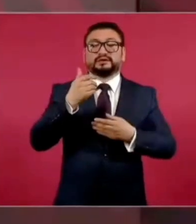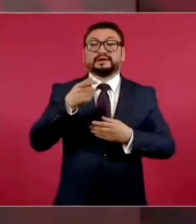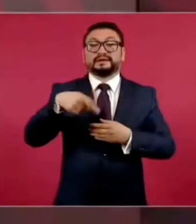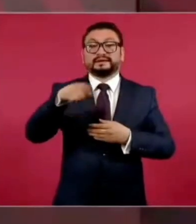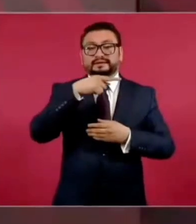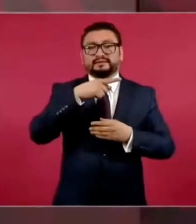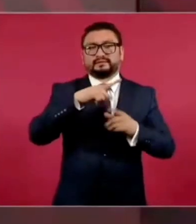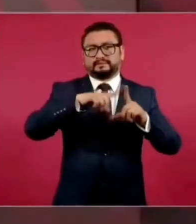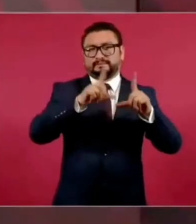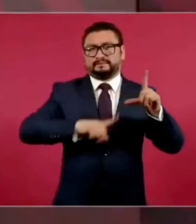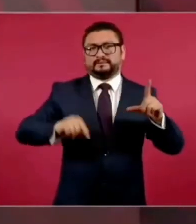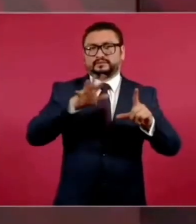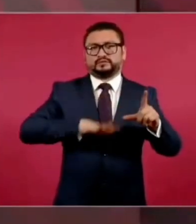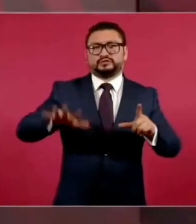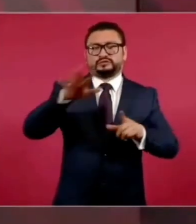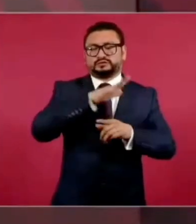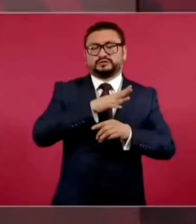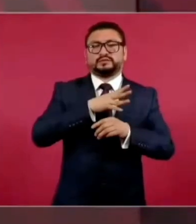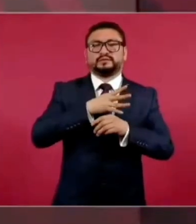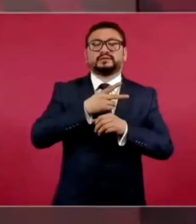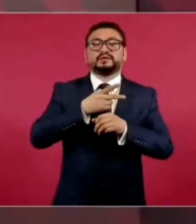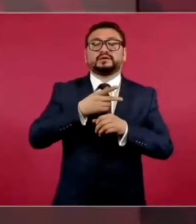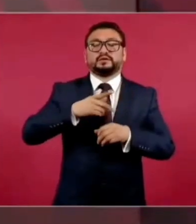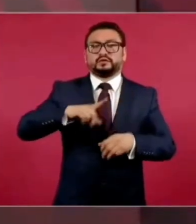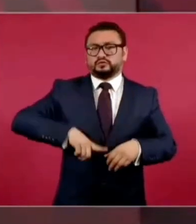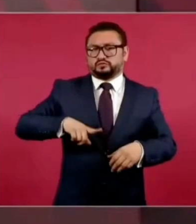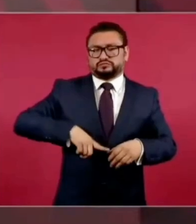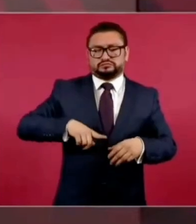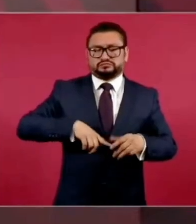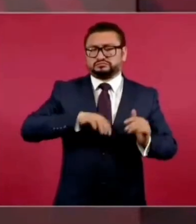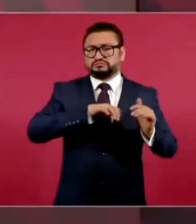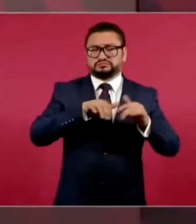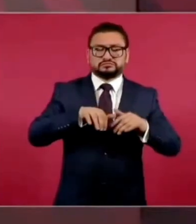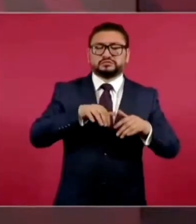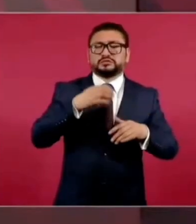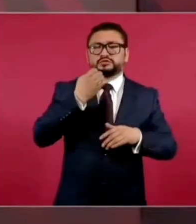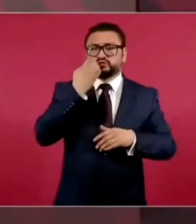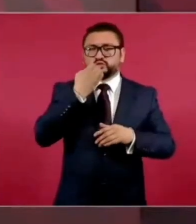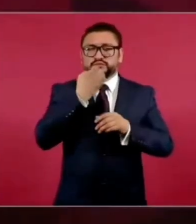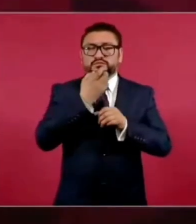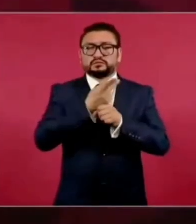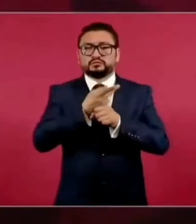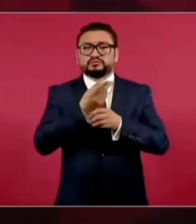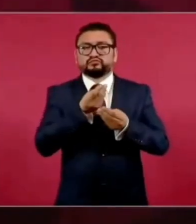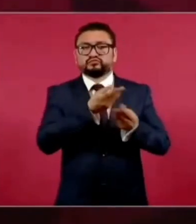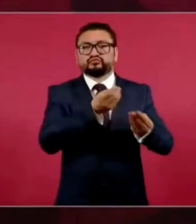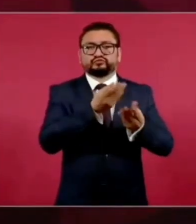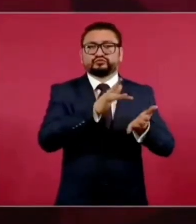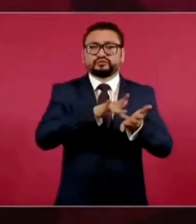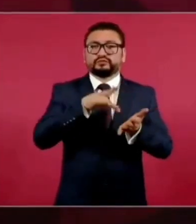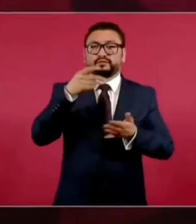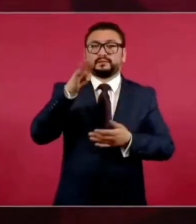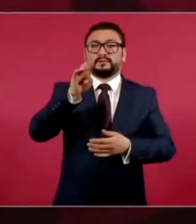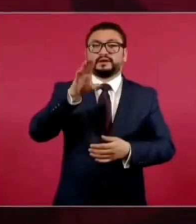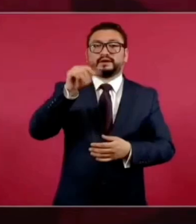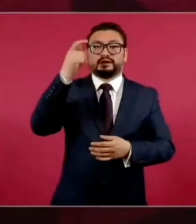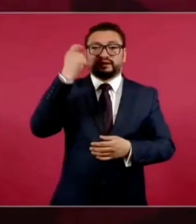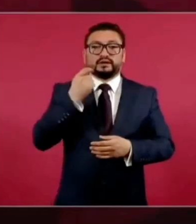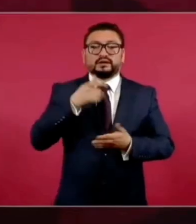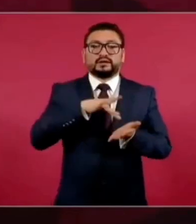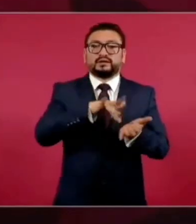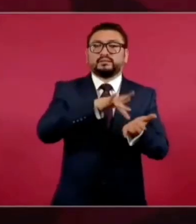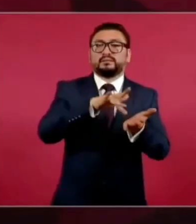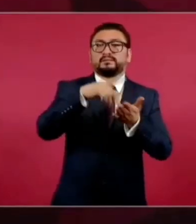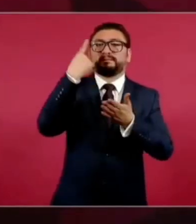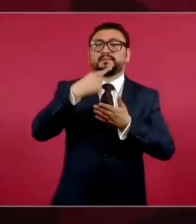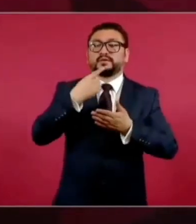de todo el país de educación pública, se ha logrado reducir el abandono en la